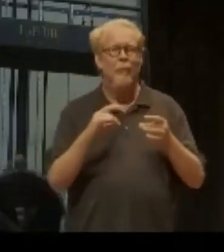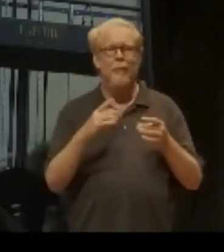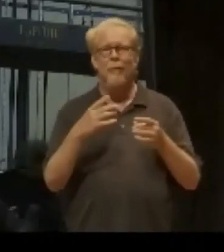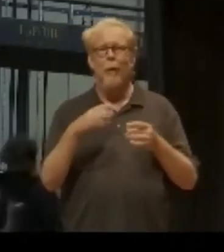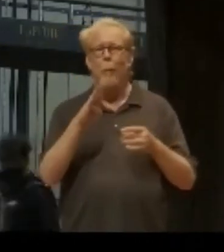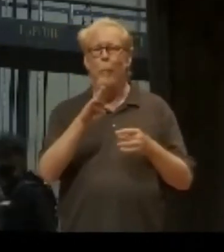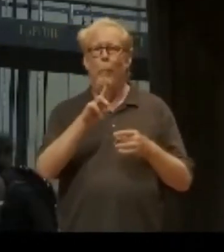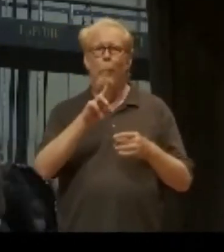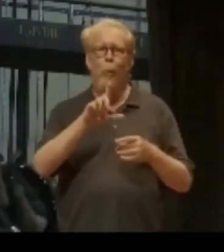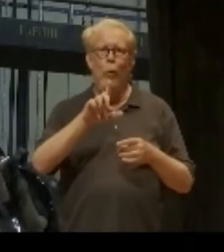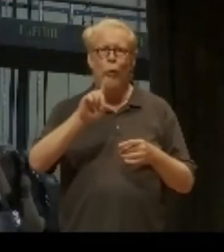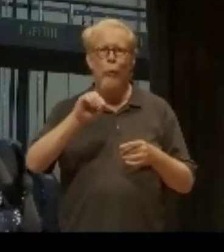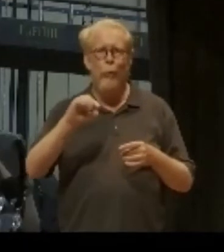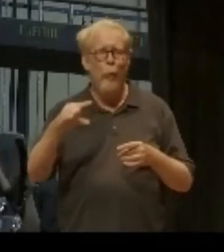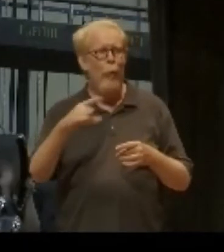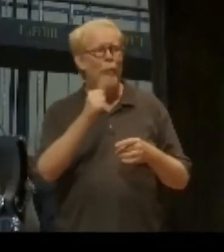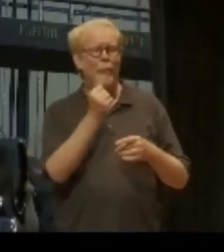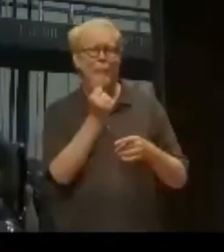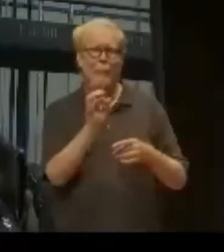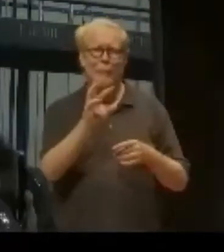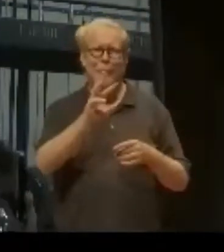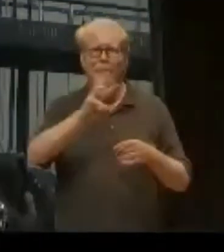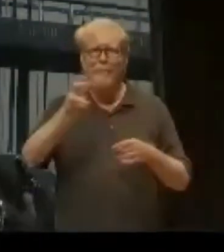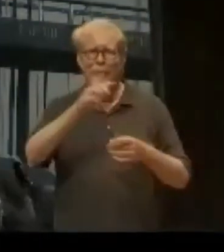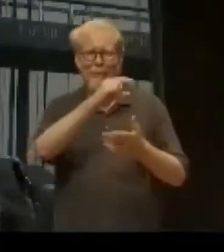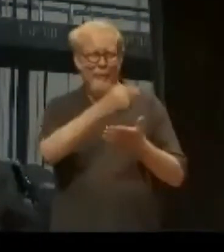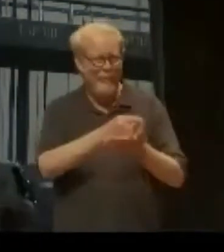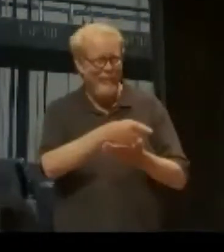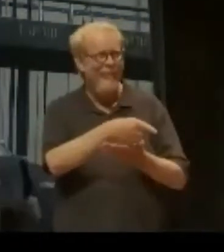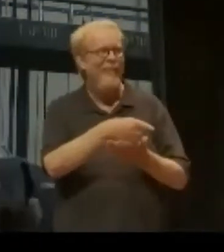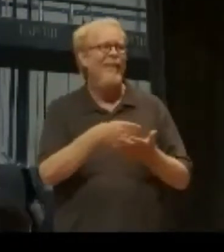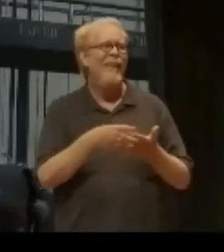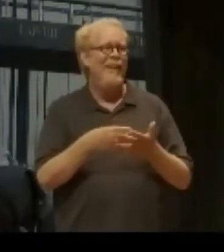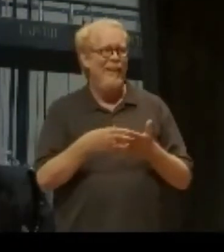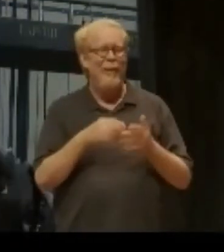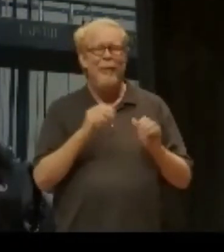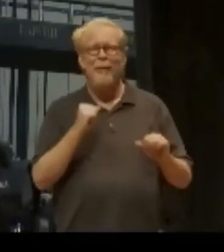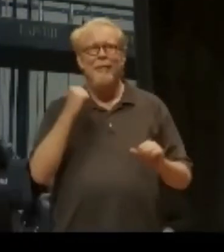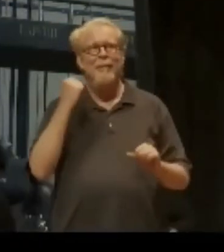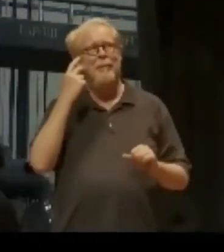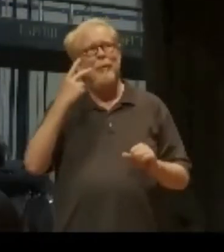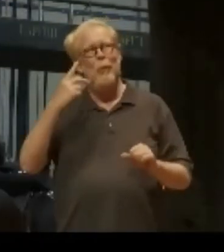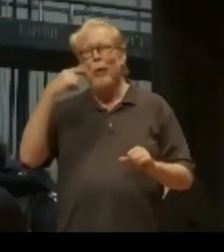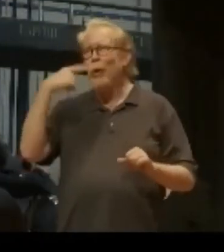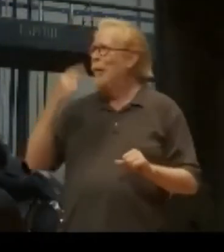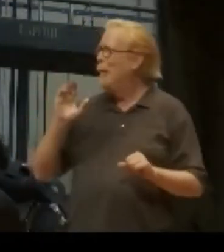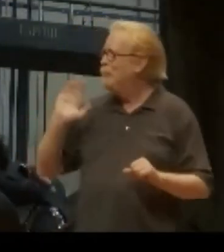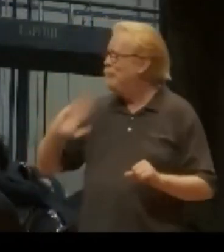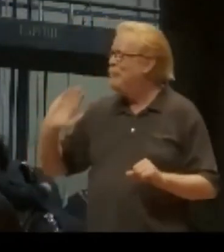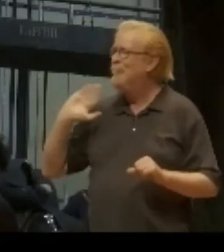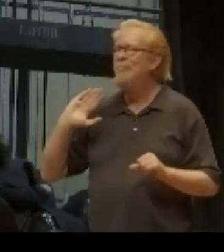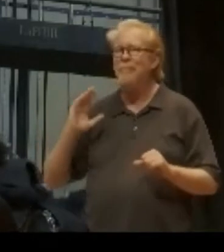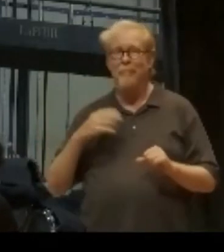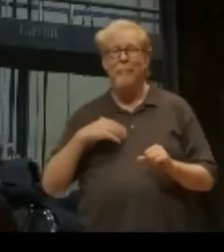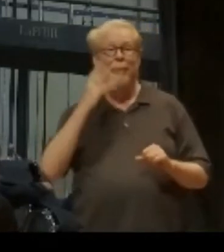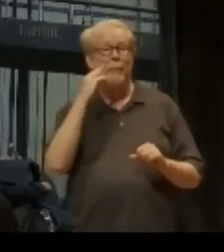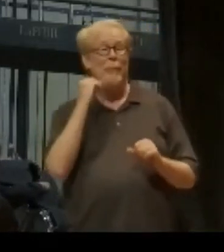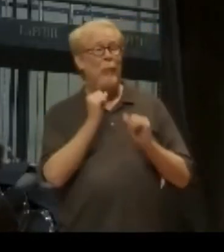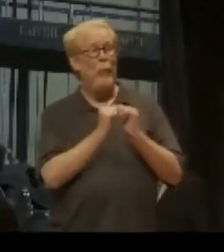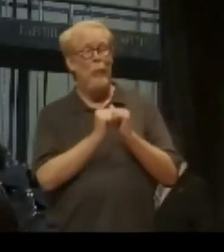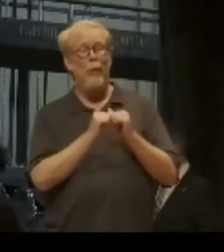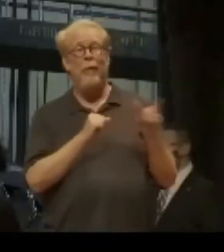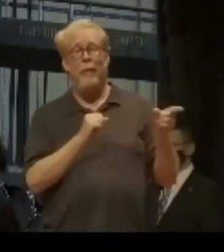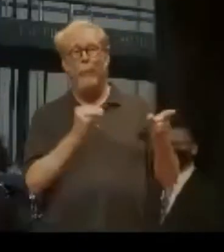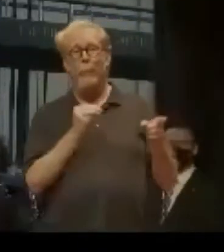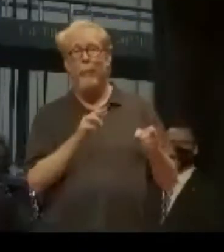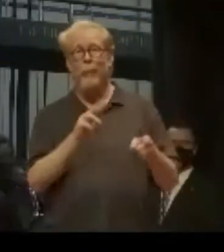de Burbank y él siempre dice, yo siempre soy de Burbank, siempre soy Bulldog. Se graduó en el 66. Ahí hay una imagen de él. Y mi experiencia